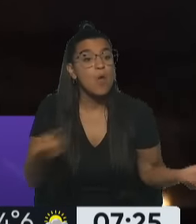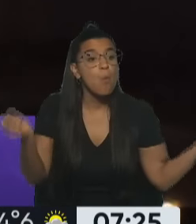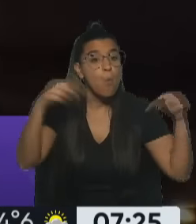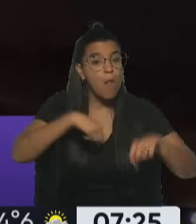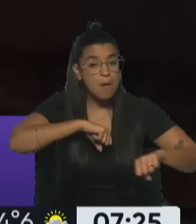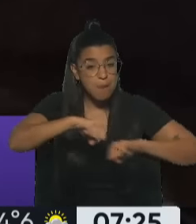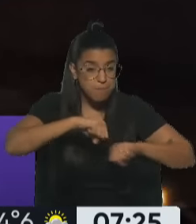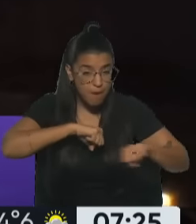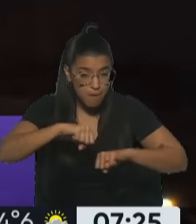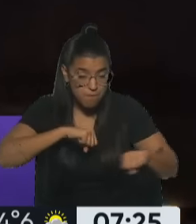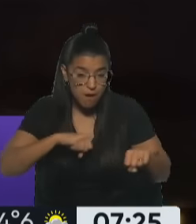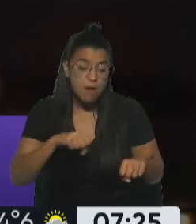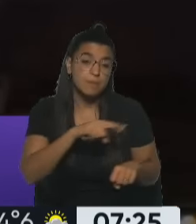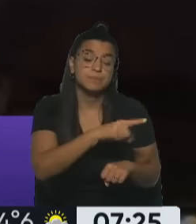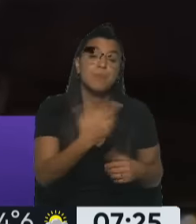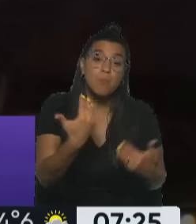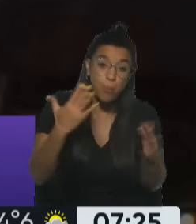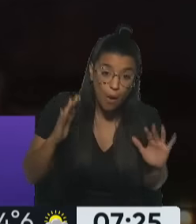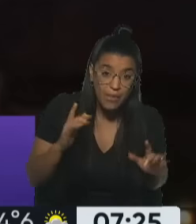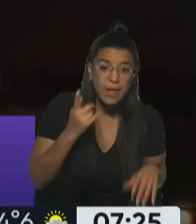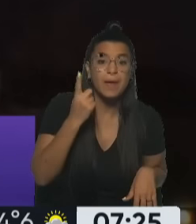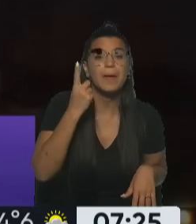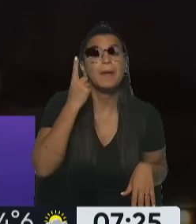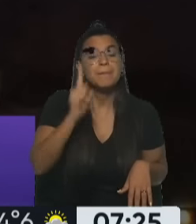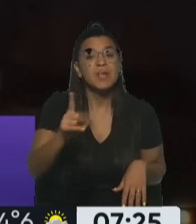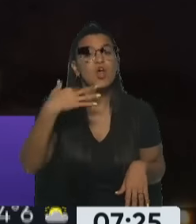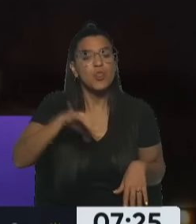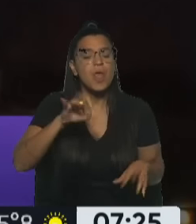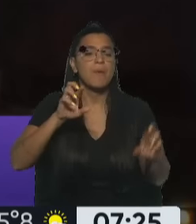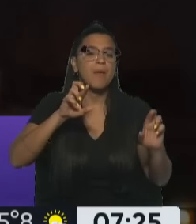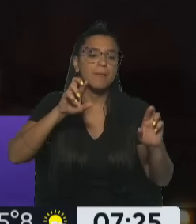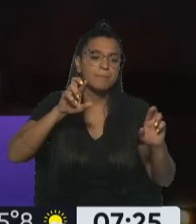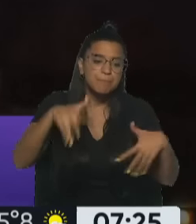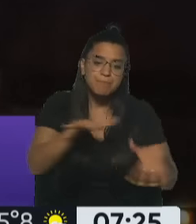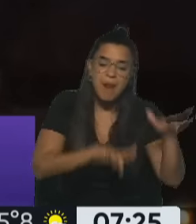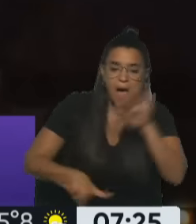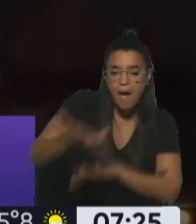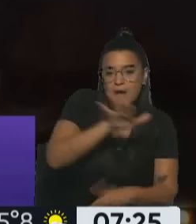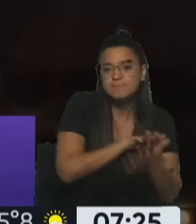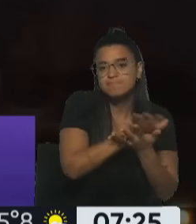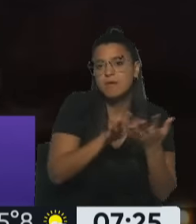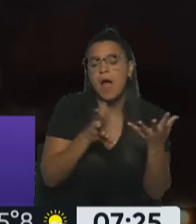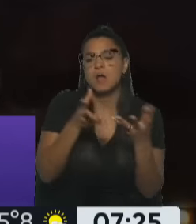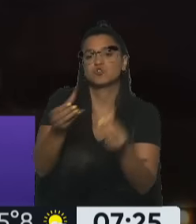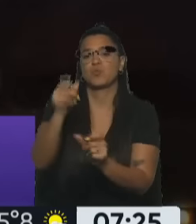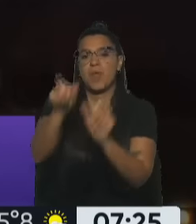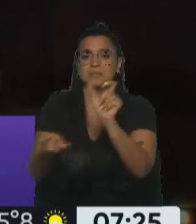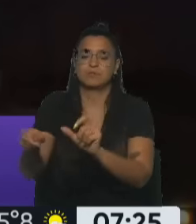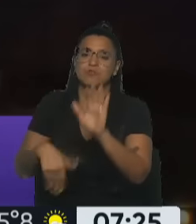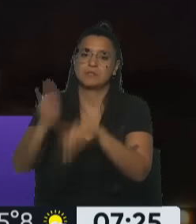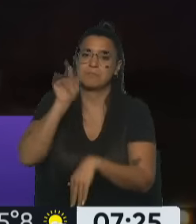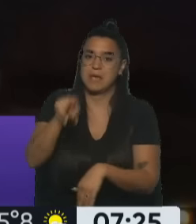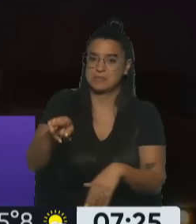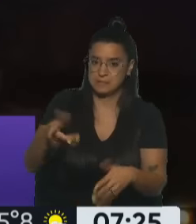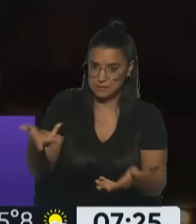fuego se podía hacer, pero que se debía elaborar un plan de ayuda humanitaria mayor. Es